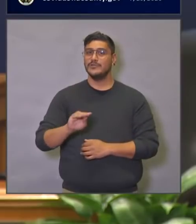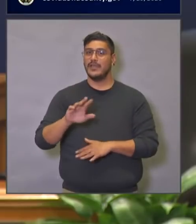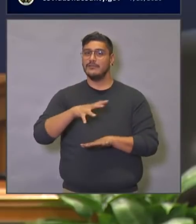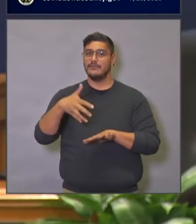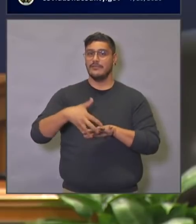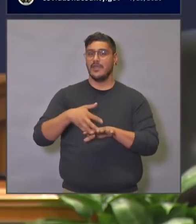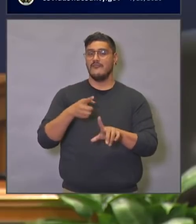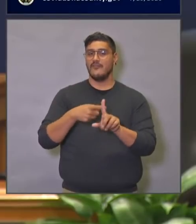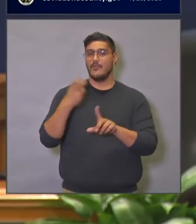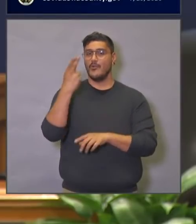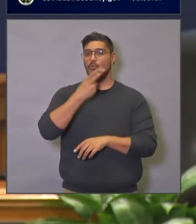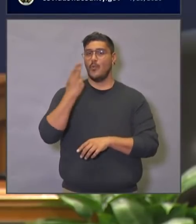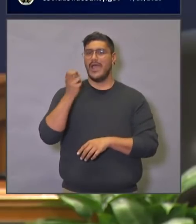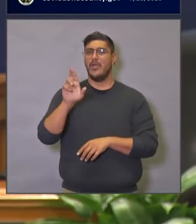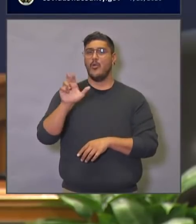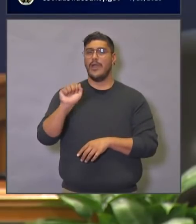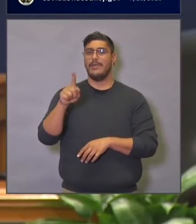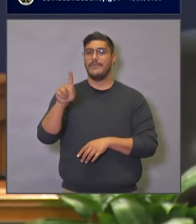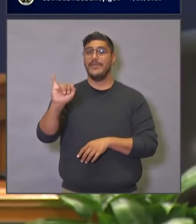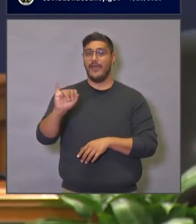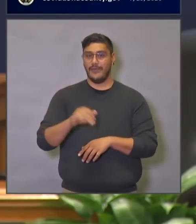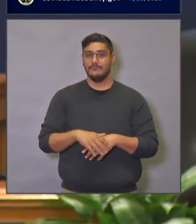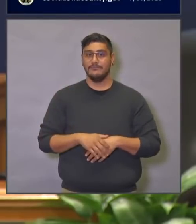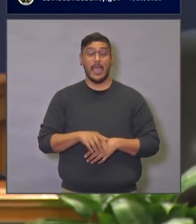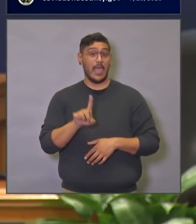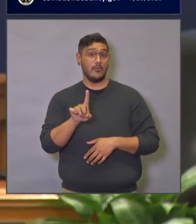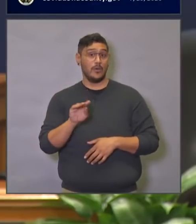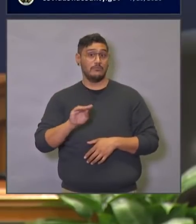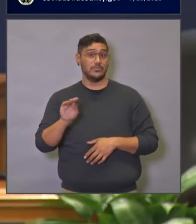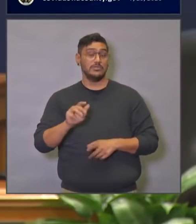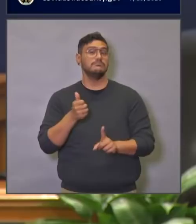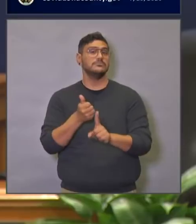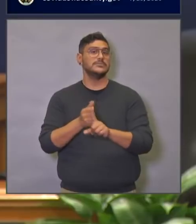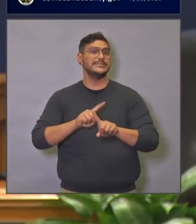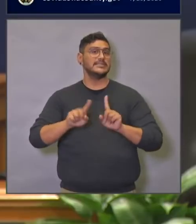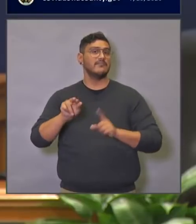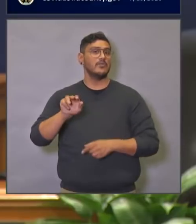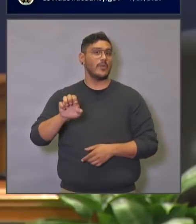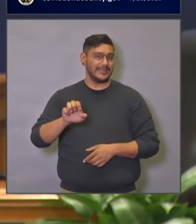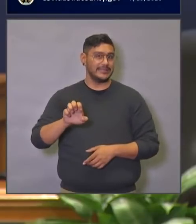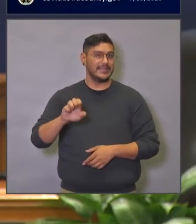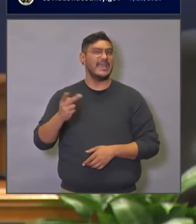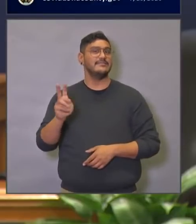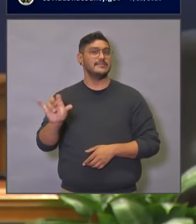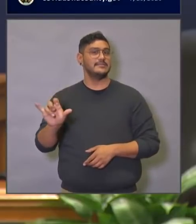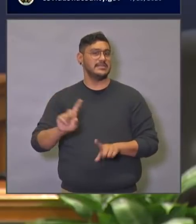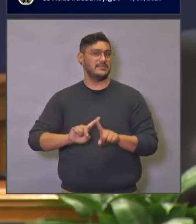nativas de Hawái o de las islas del Pacífico y 1% son de otra raza o etnicidad.